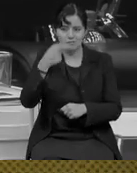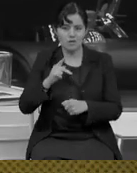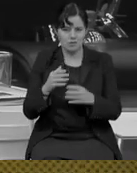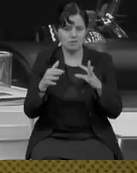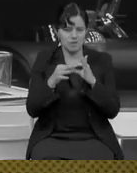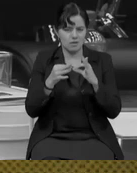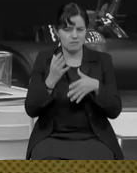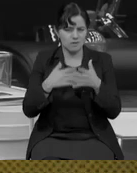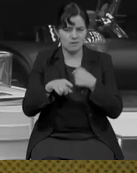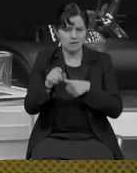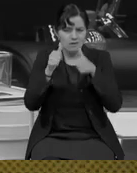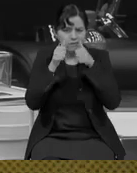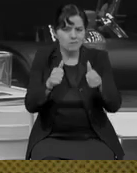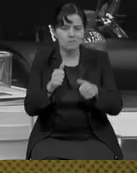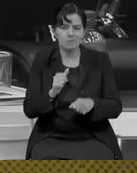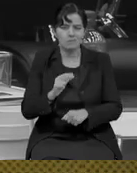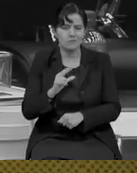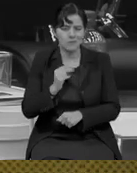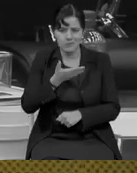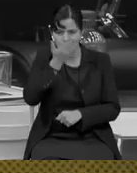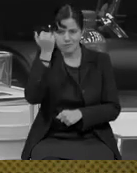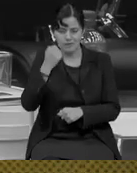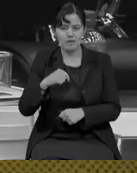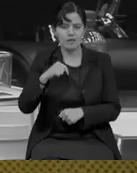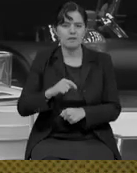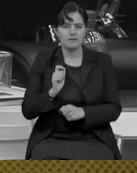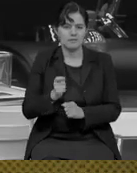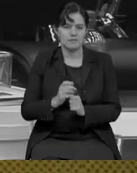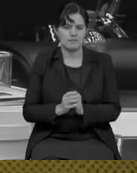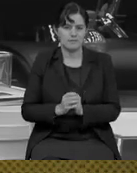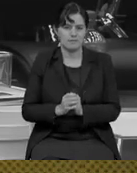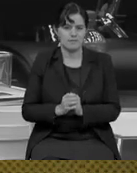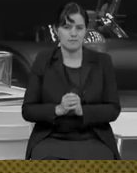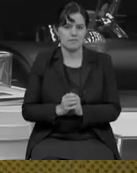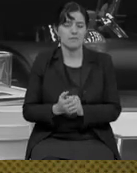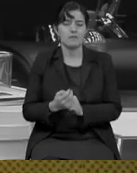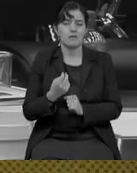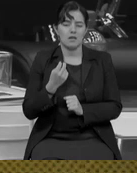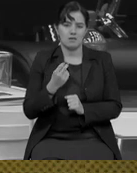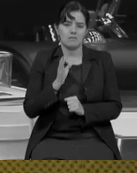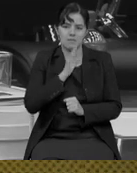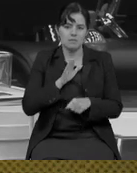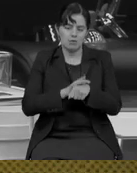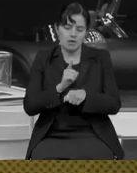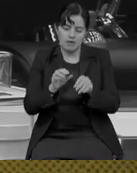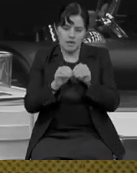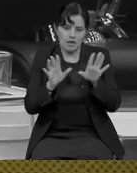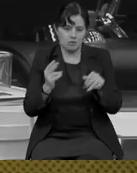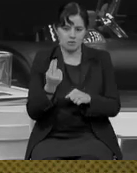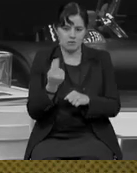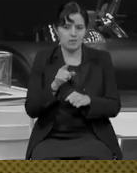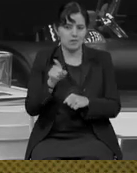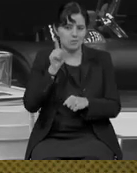avanzando en un escenario que es políticamente incorrecto cuestionarlo, porque es evidente que hay que erradicar toda violencia en contra